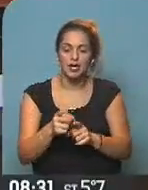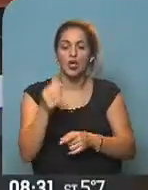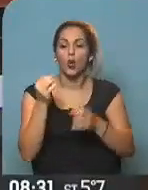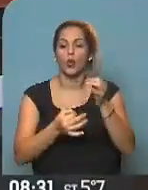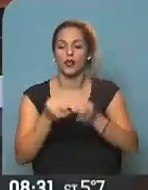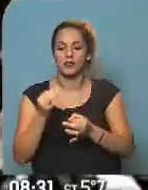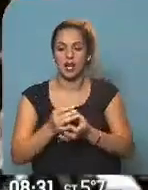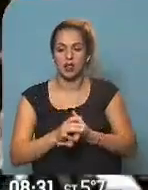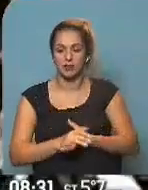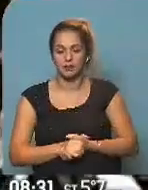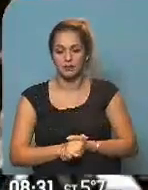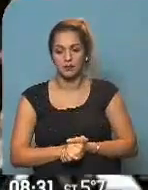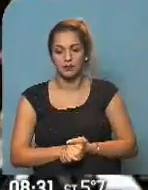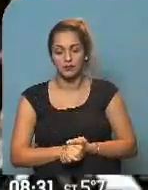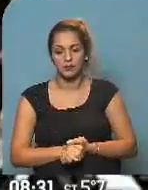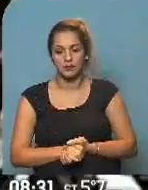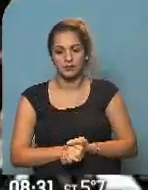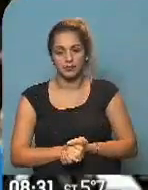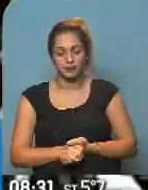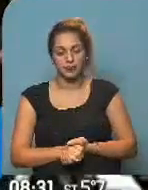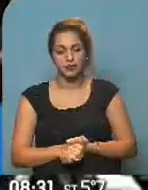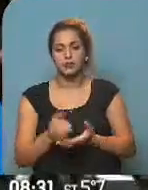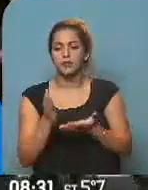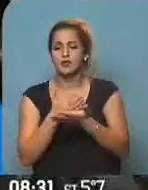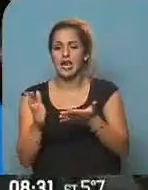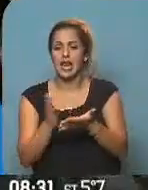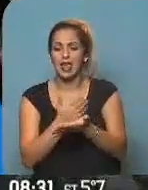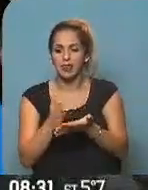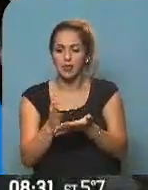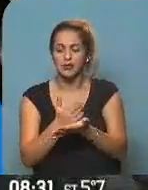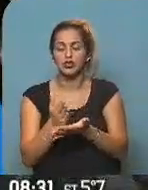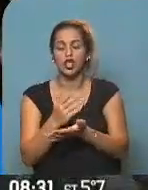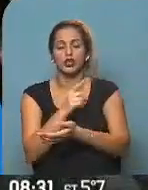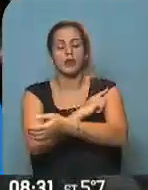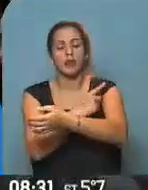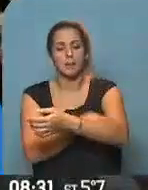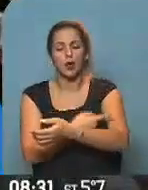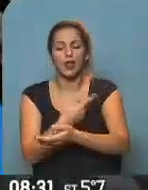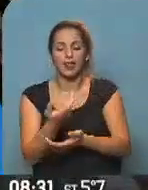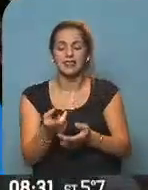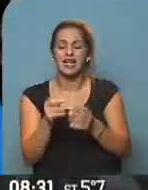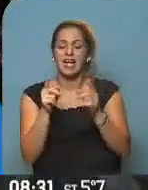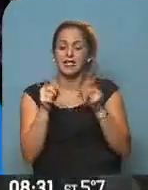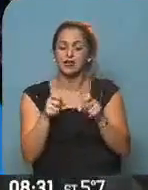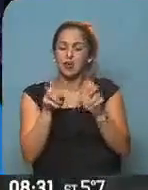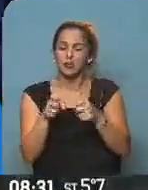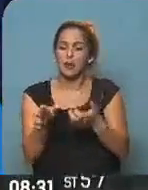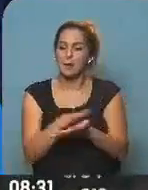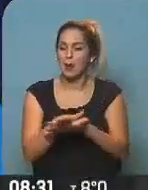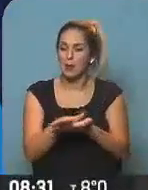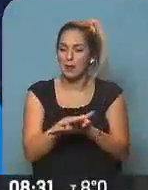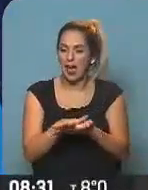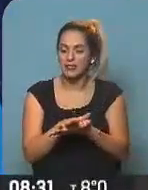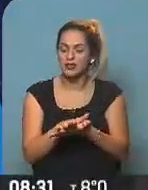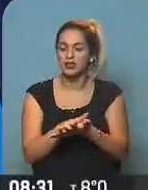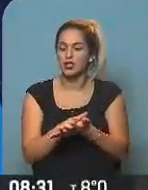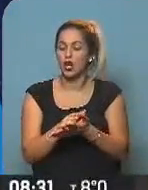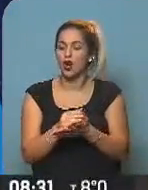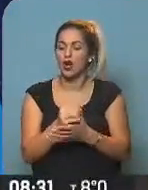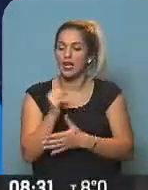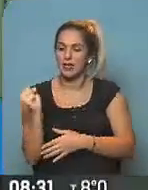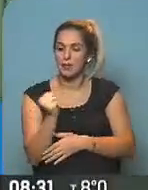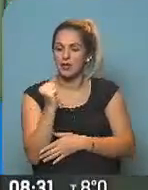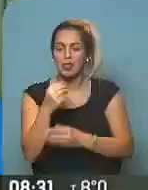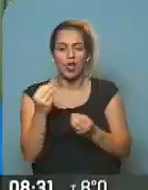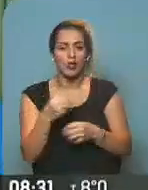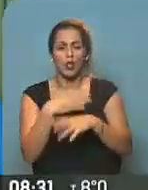judicial. La división de poderes es uno de los básicos pilares de cualquier sistema